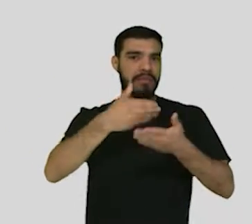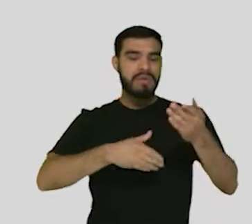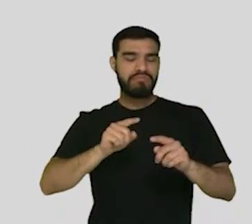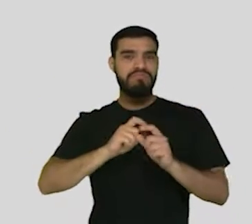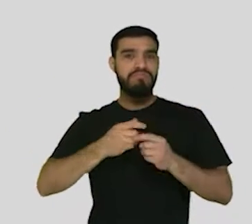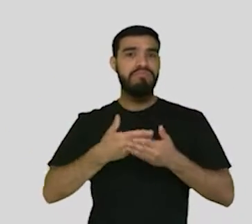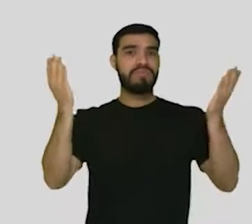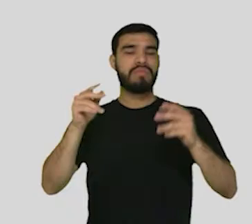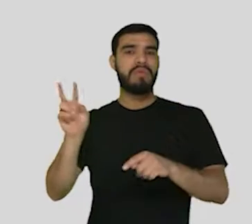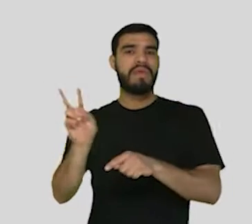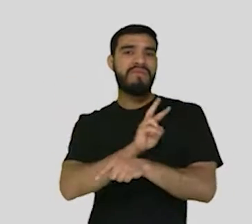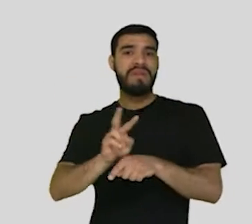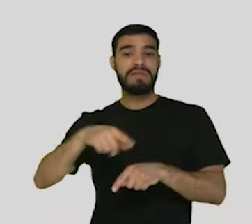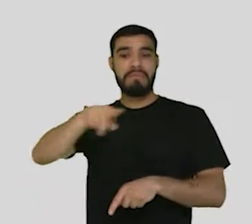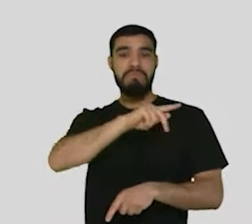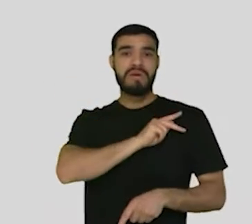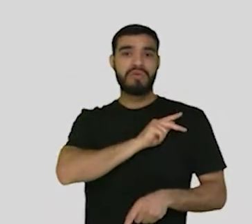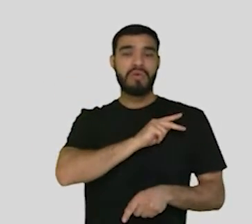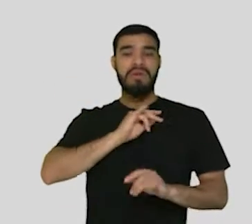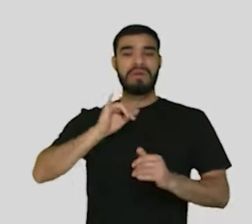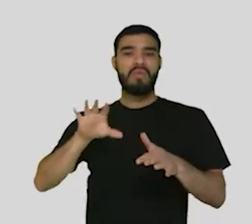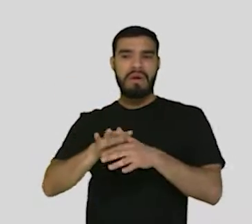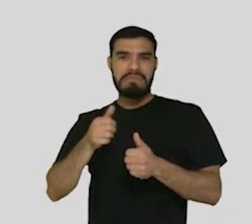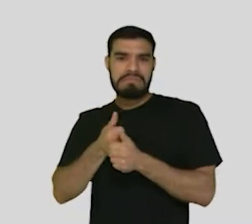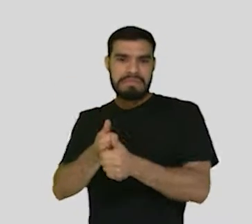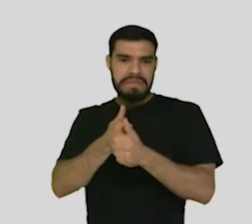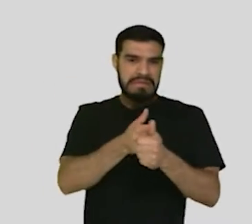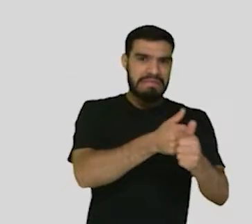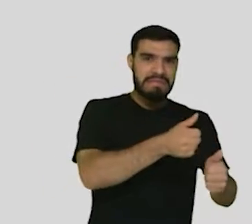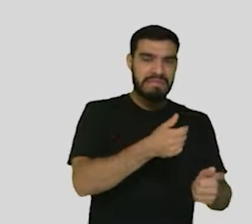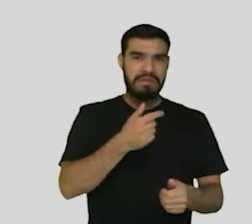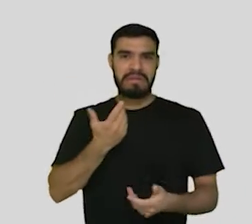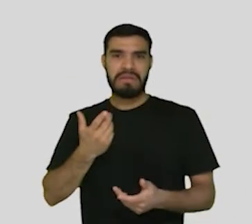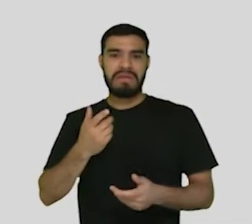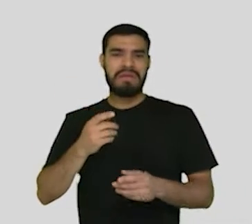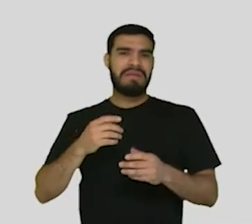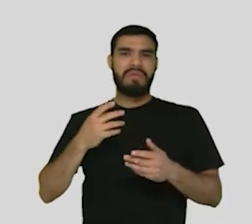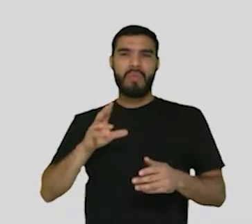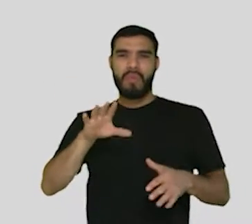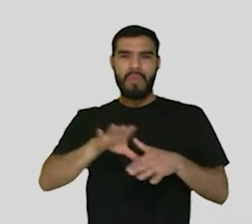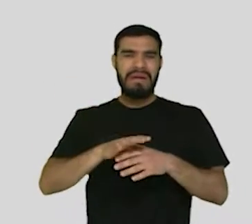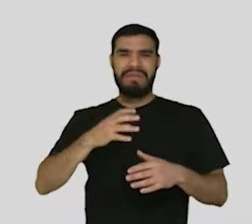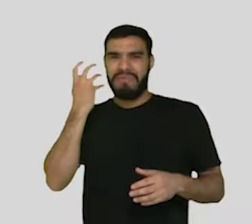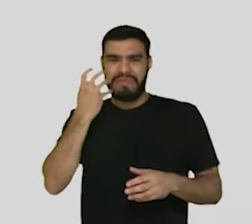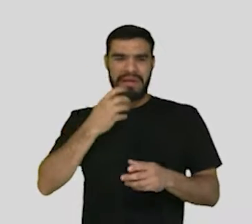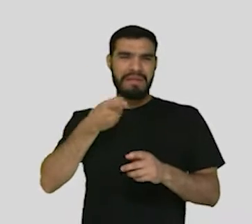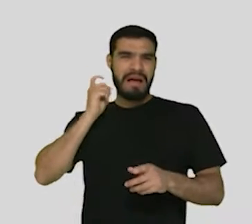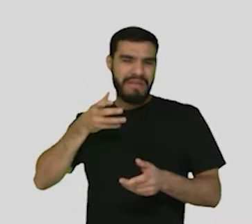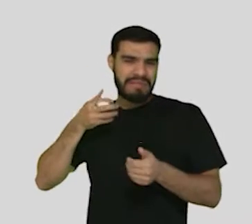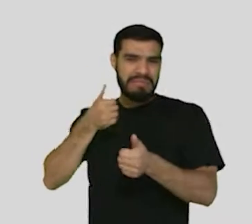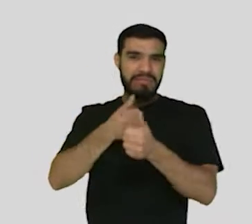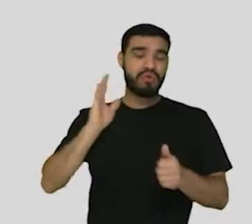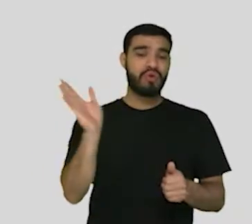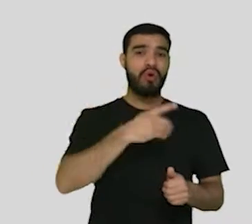cuauca petei cuatiañe umita pisa oye perseguía cue. Y va a tener